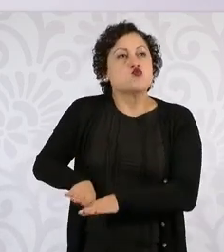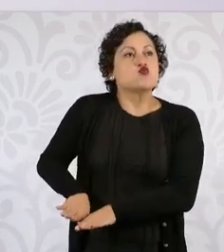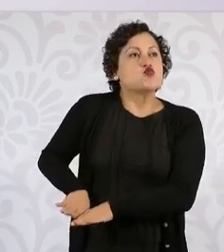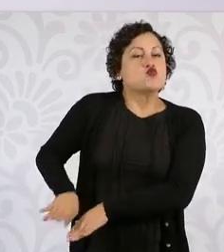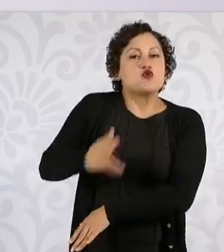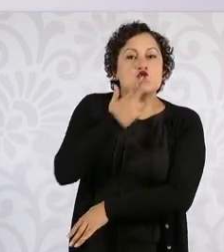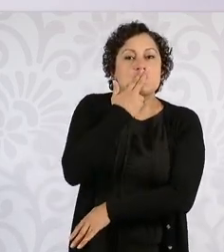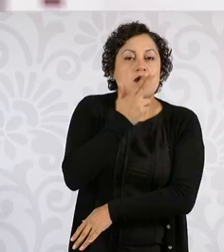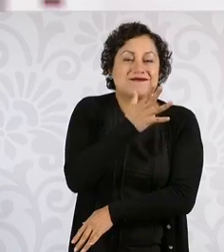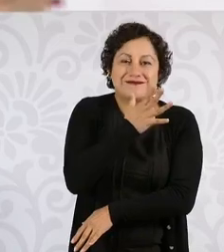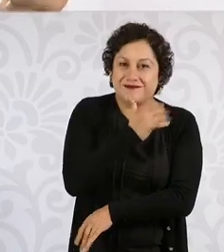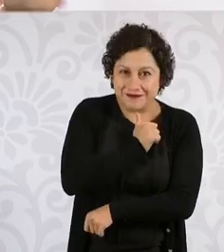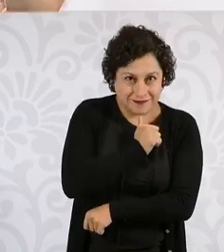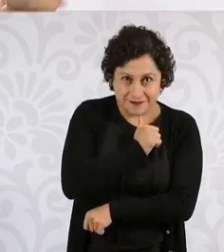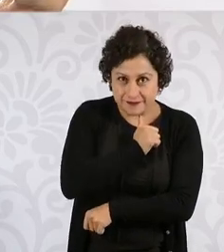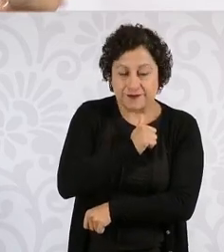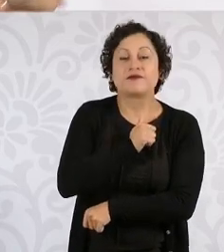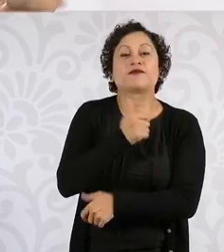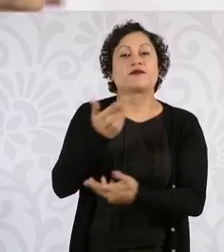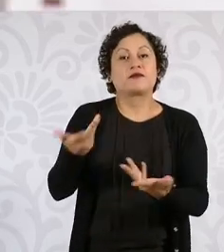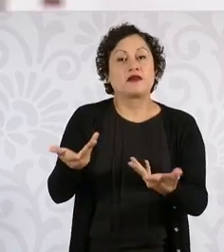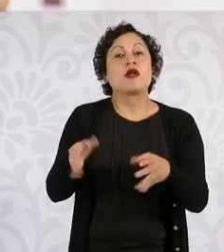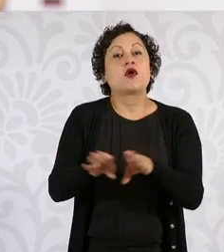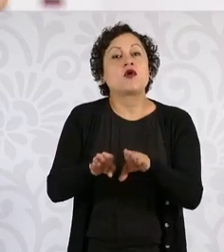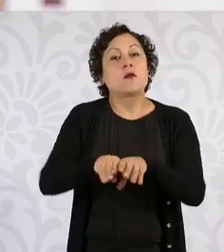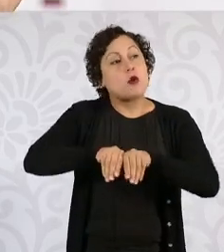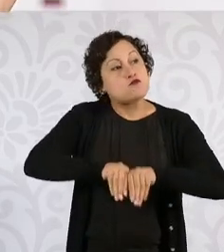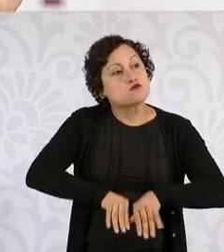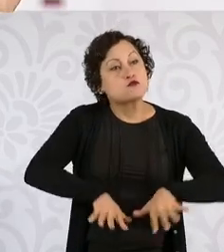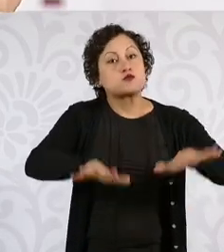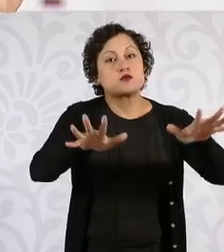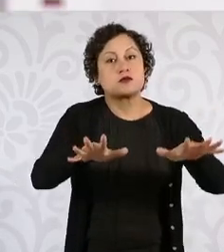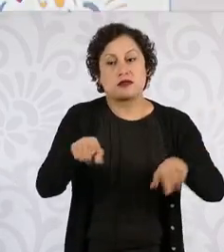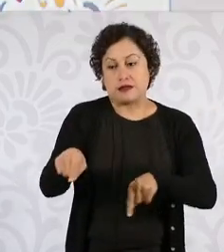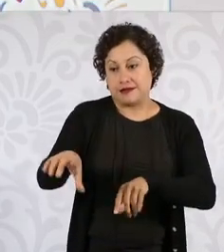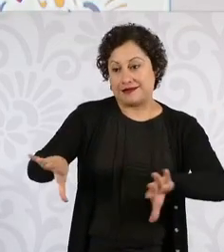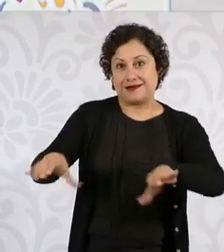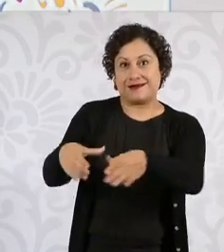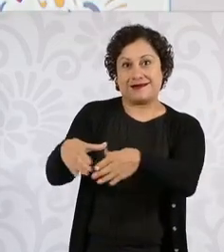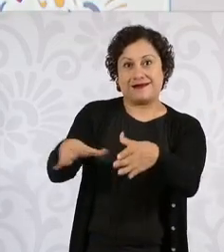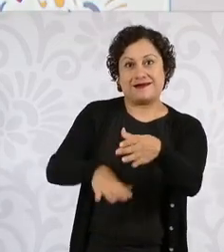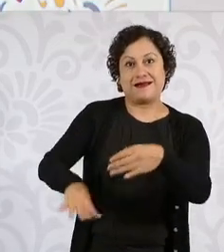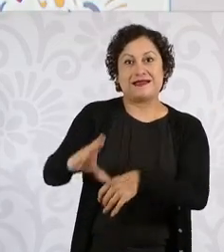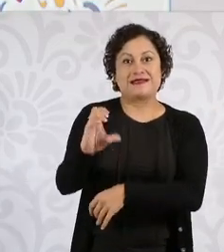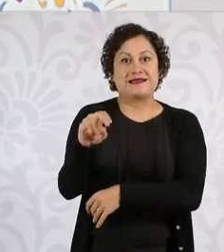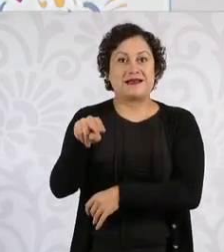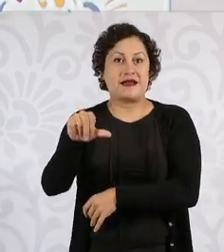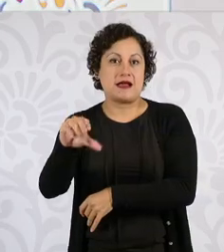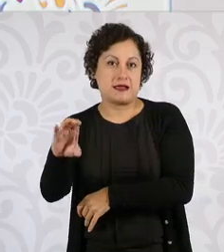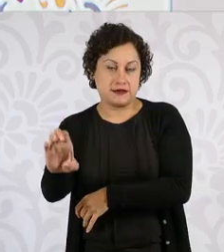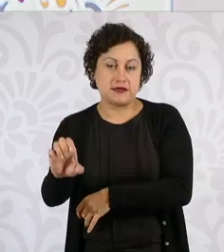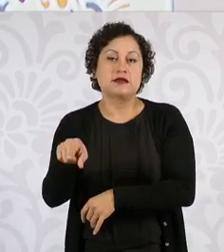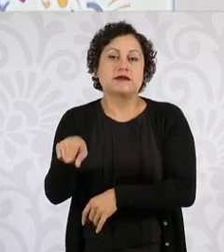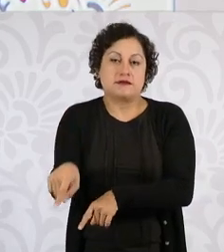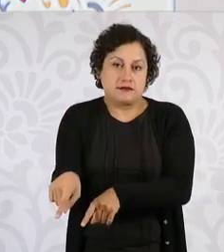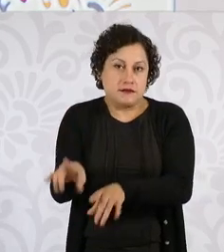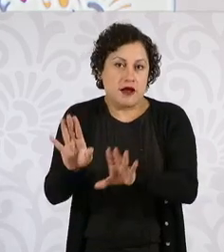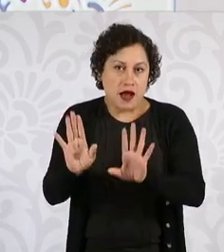decide qué pasa por las redes de transmisión? El SENACE. Antes se decía, bueno, los privados